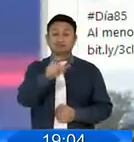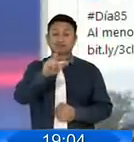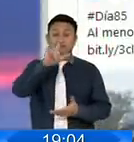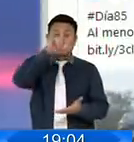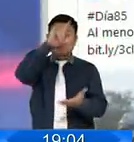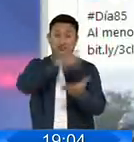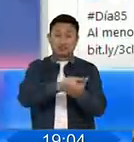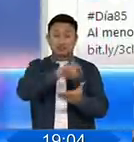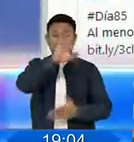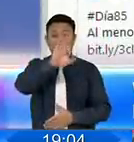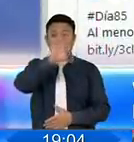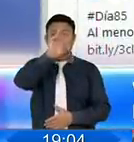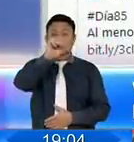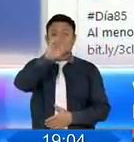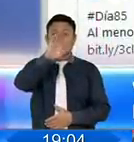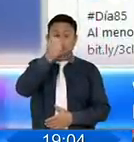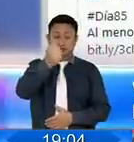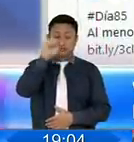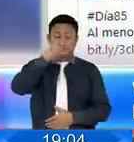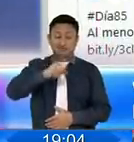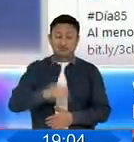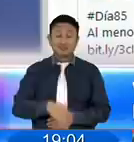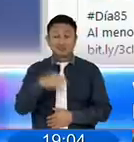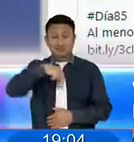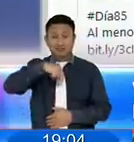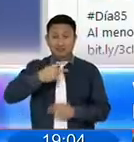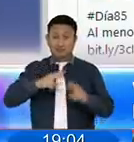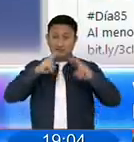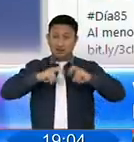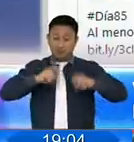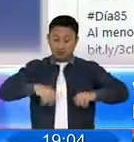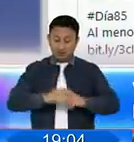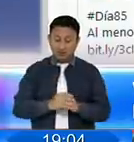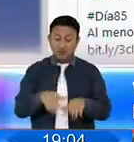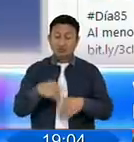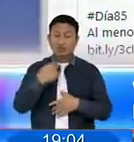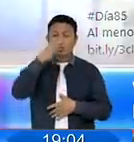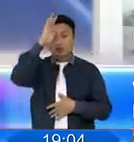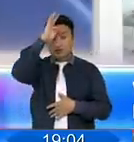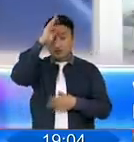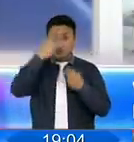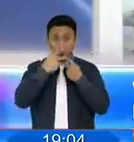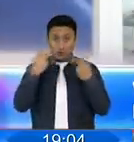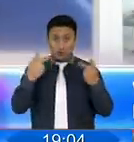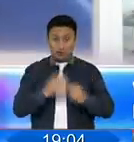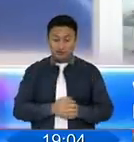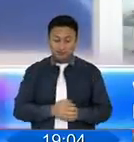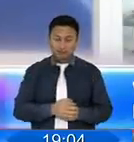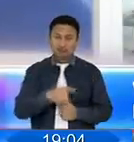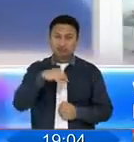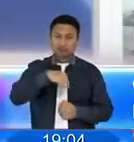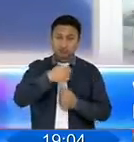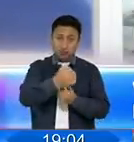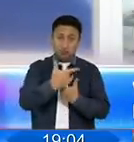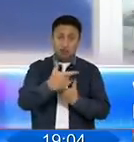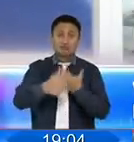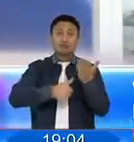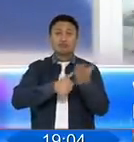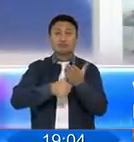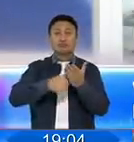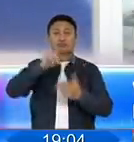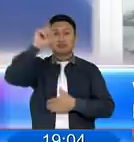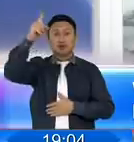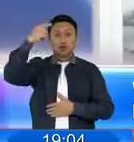estarían relacionadas a la investigación penal a proveedores y directivos de hospitales públicos. La información fue corroborada por la ministra de Gobierno, María Paula